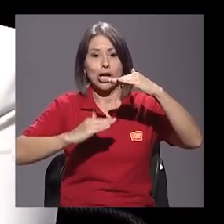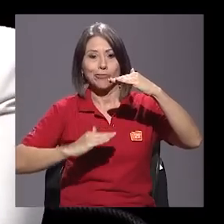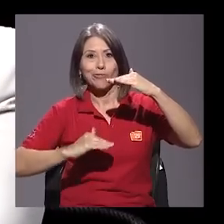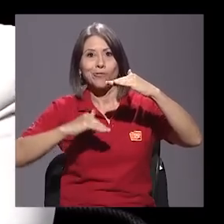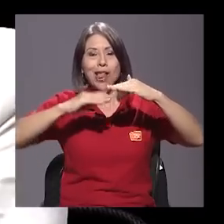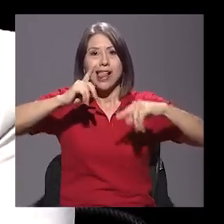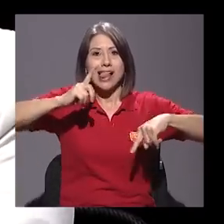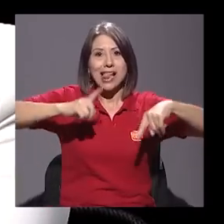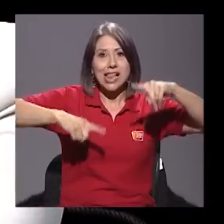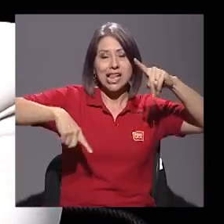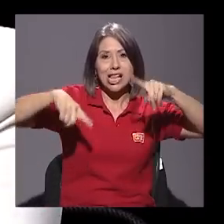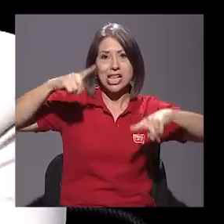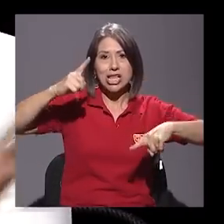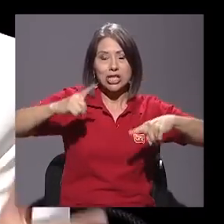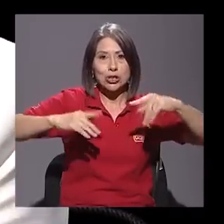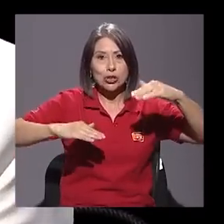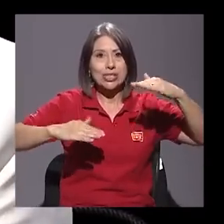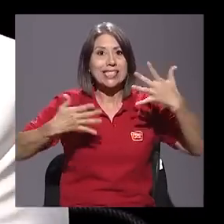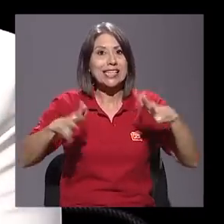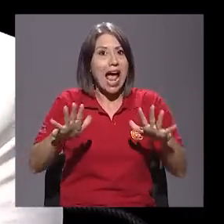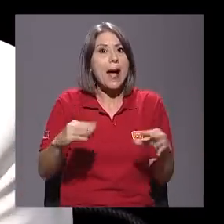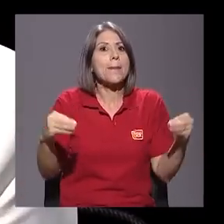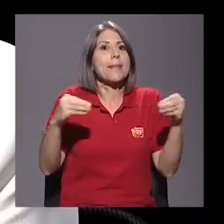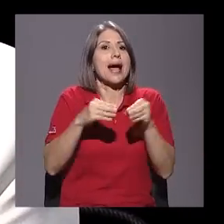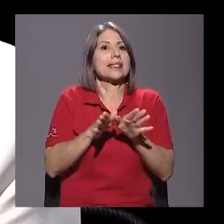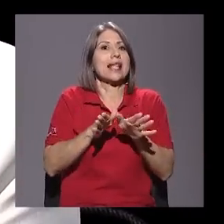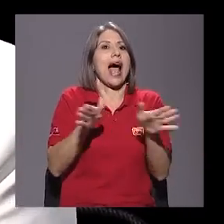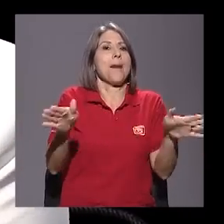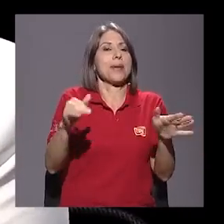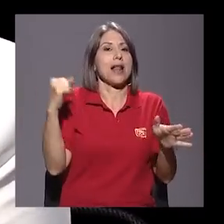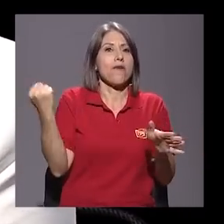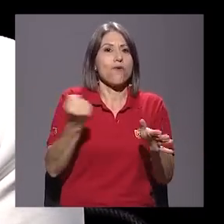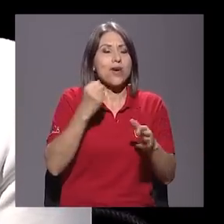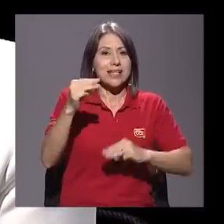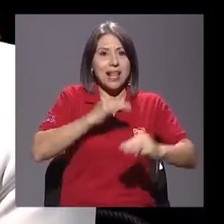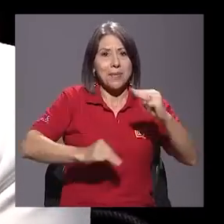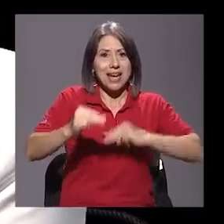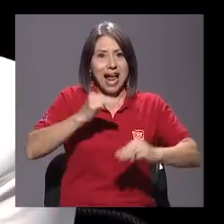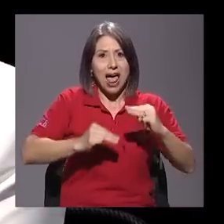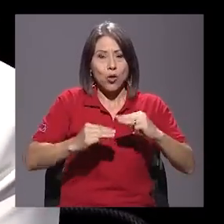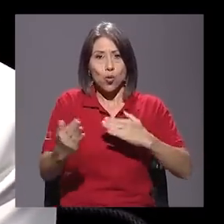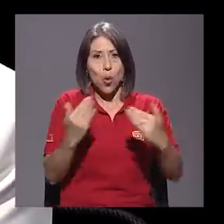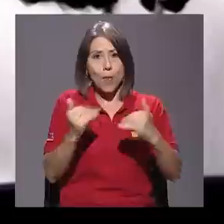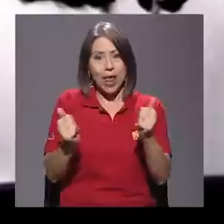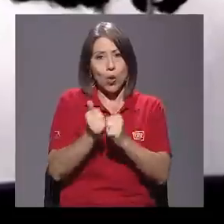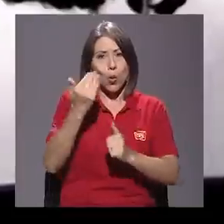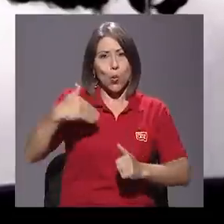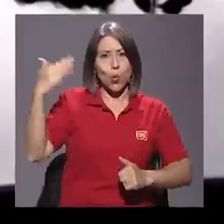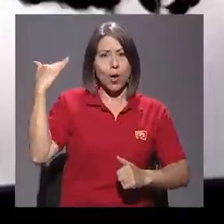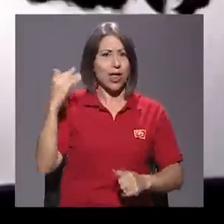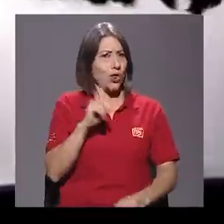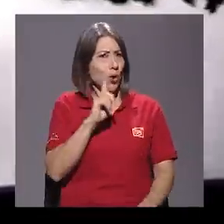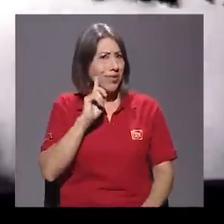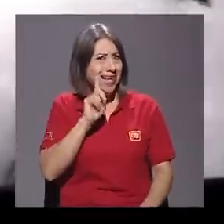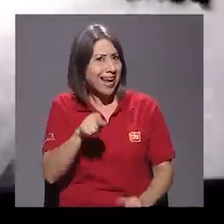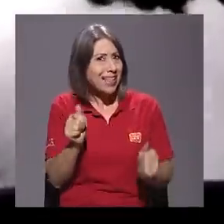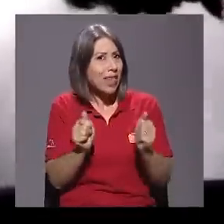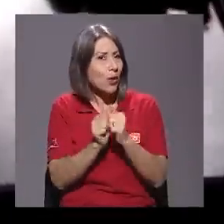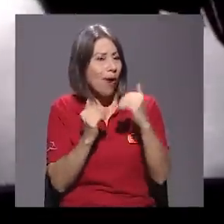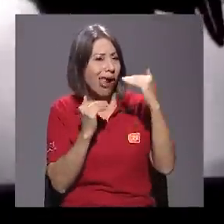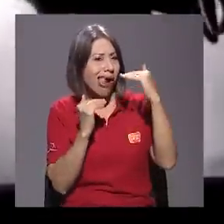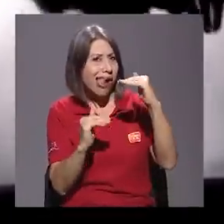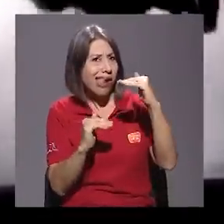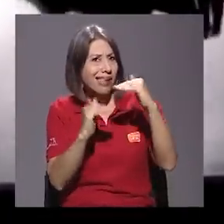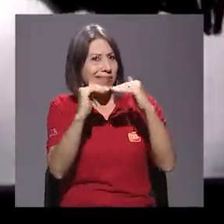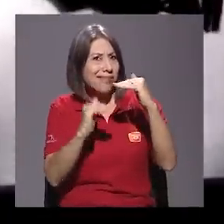una fuerza ya de mercado mucho más amplia que lo que rigiera hace algún tiempo. ¿No nos está engañando con esas bandas? Esa es